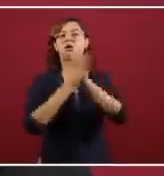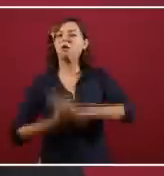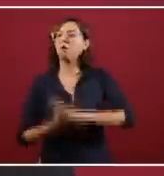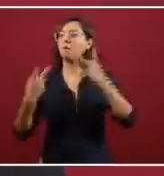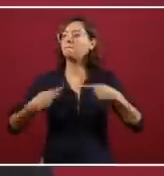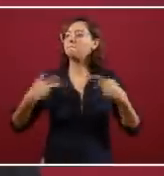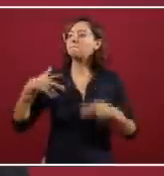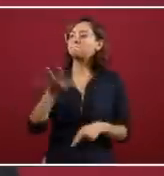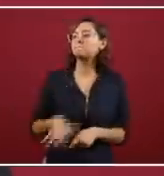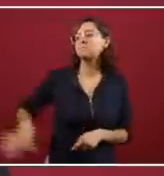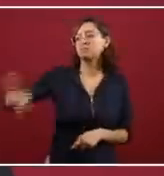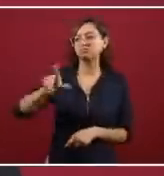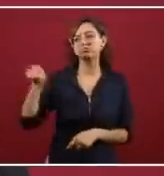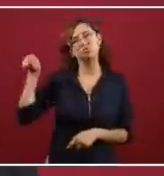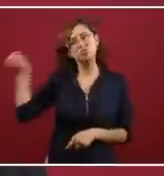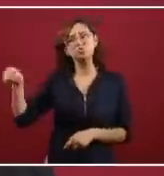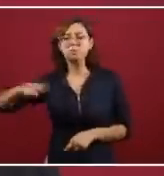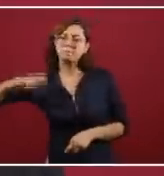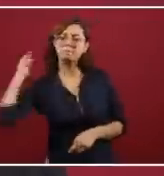Zedillo